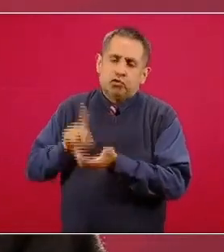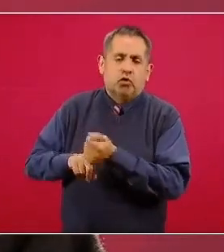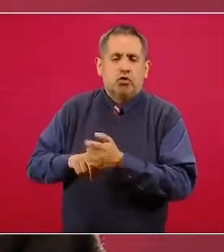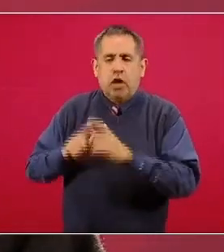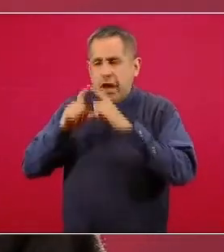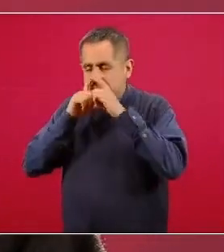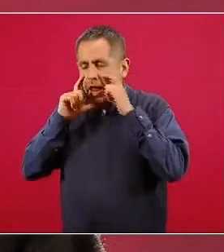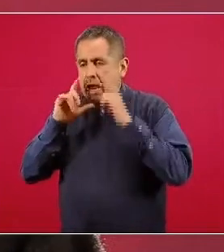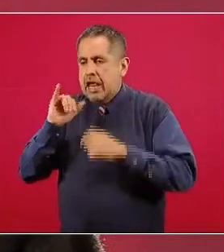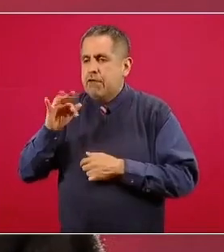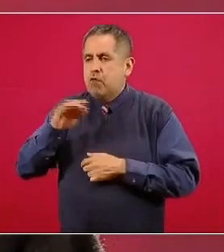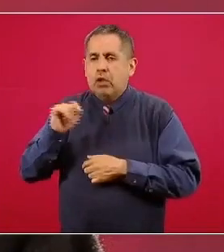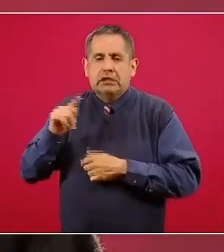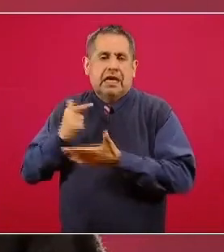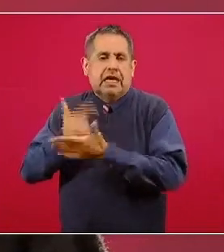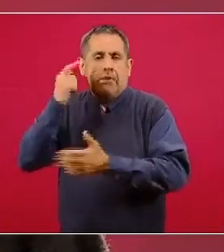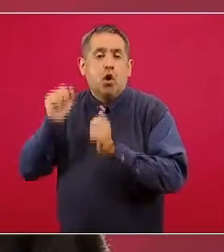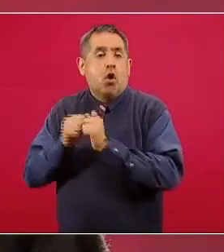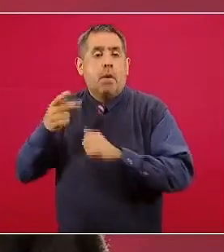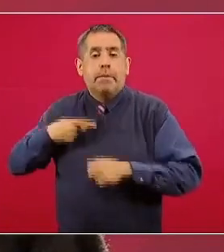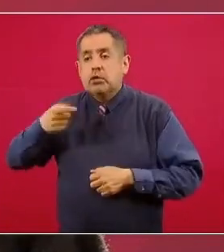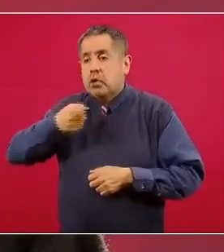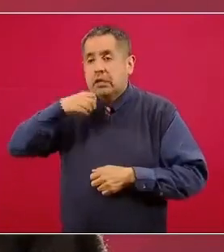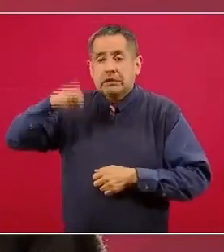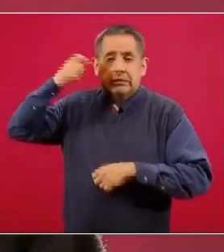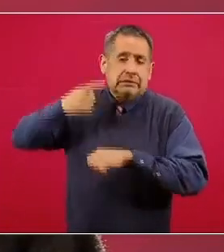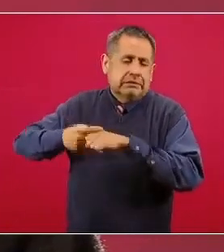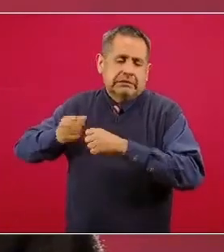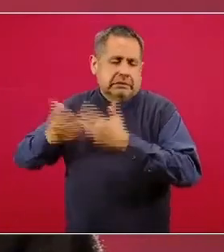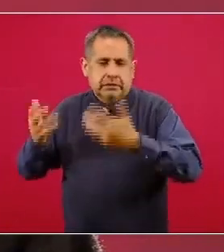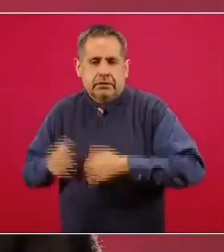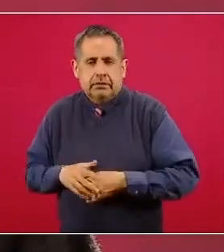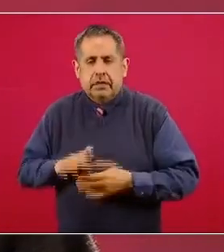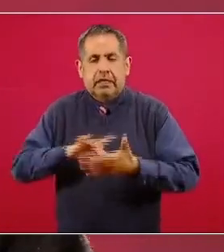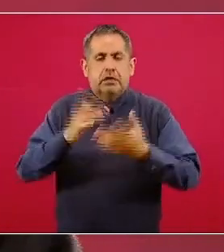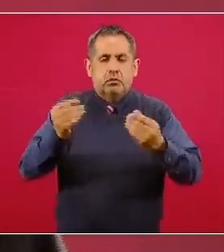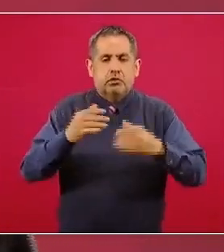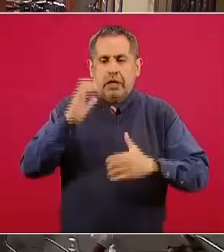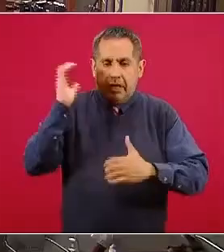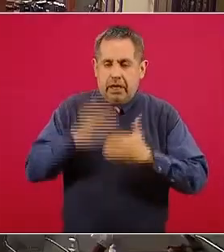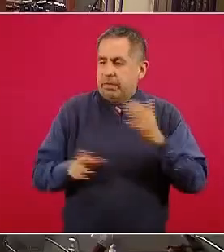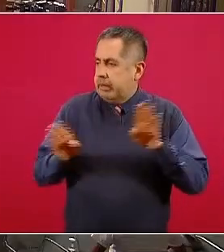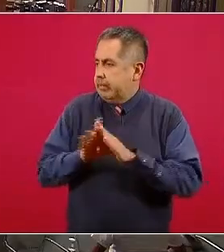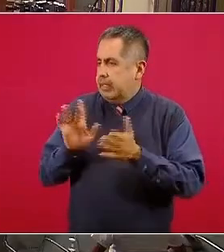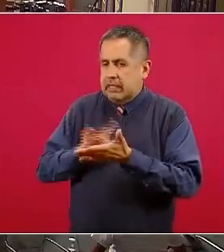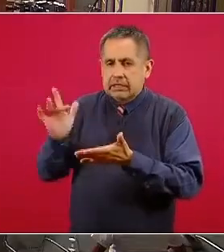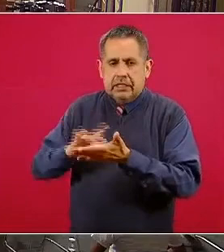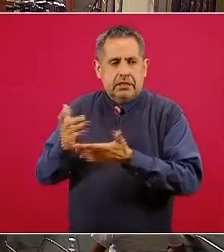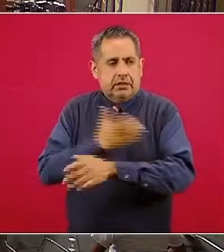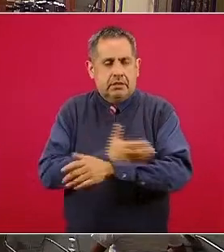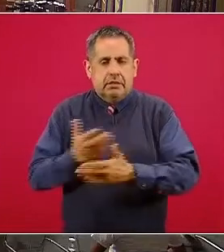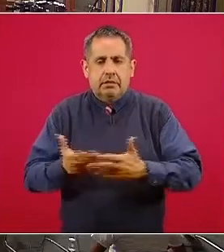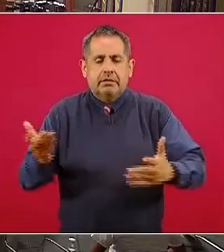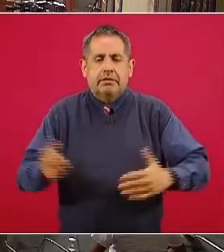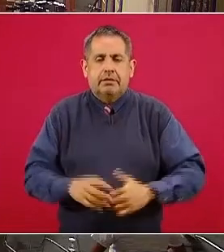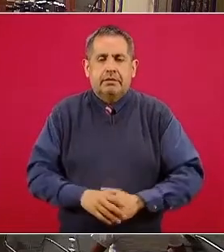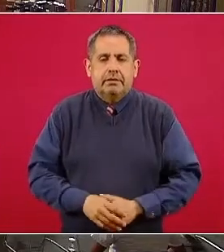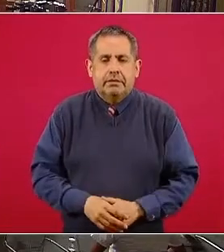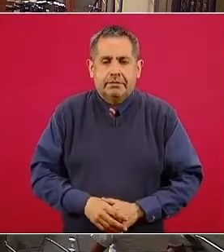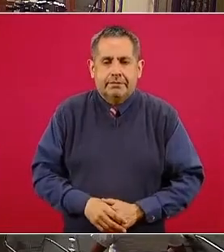enfermedad grave en personas altamente susceptibles a ello. Muchas gracias. Aquí terminamos. Gracias, compañeras y compañeros.